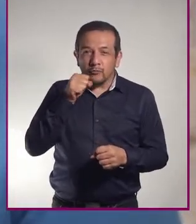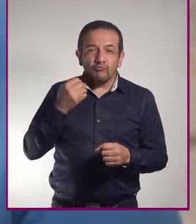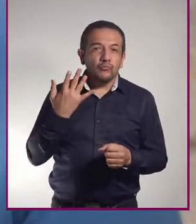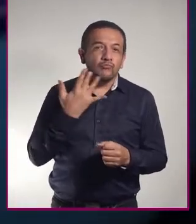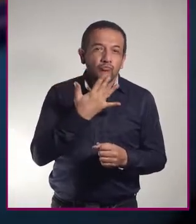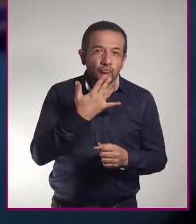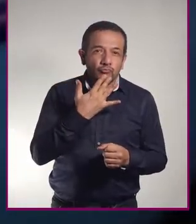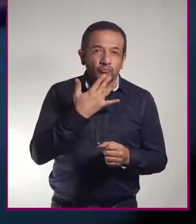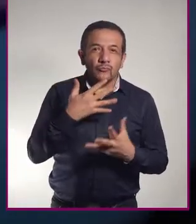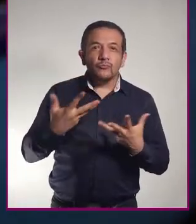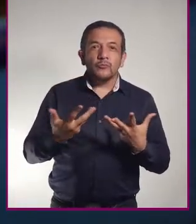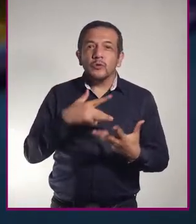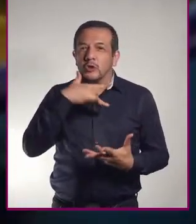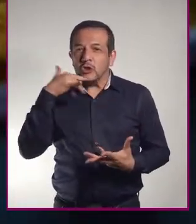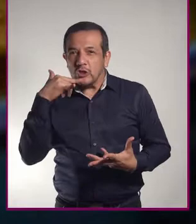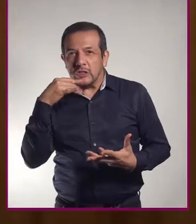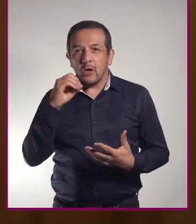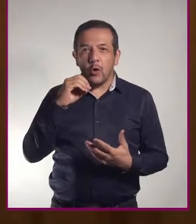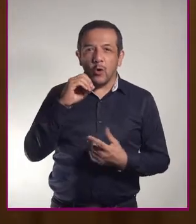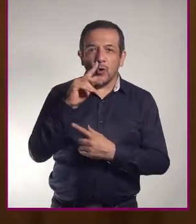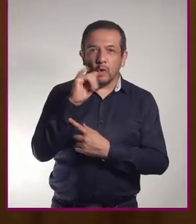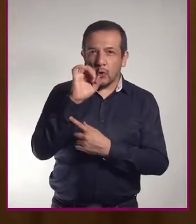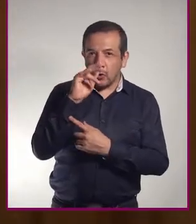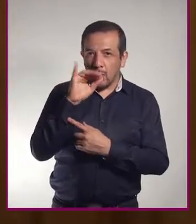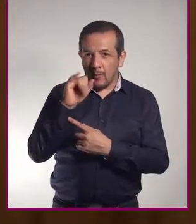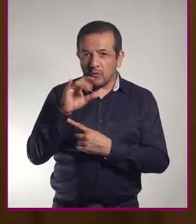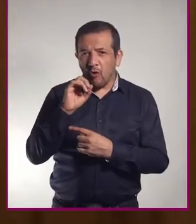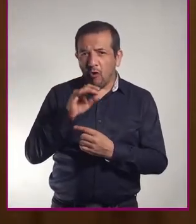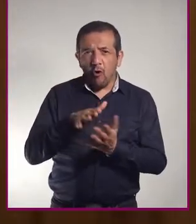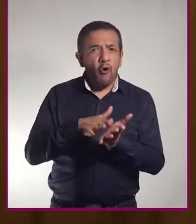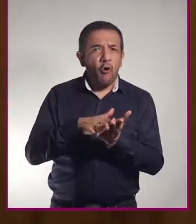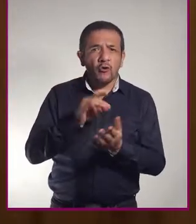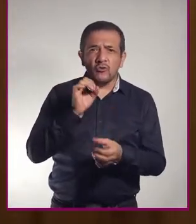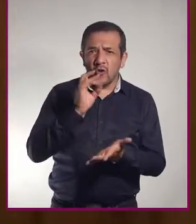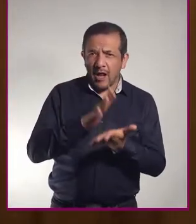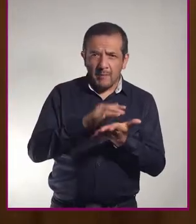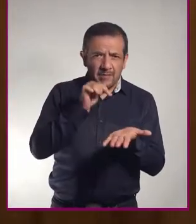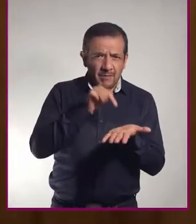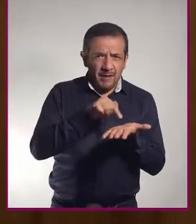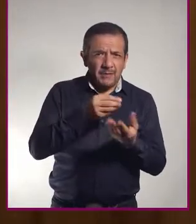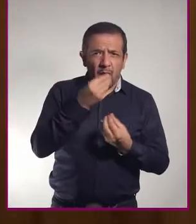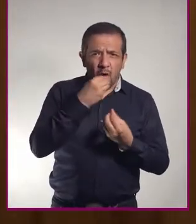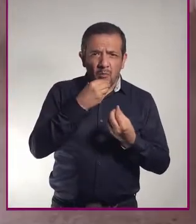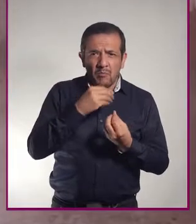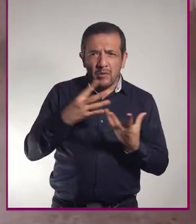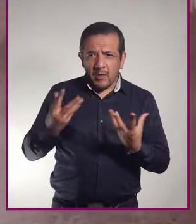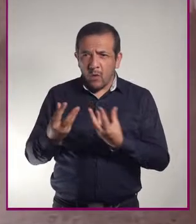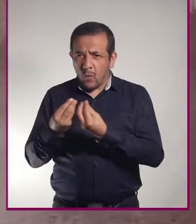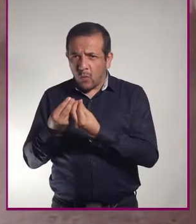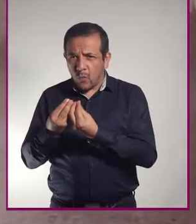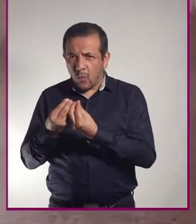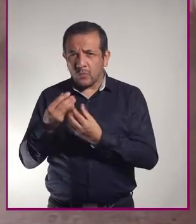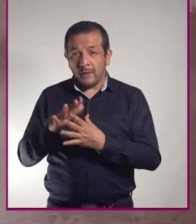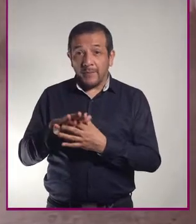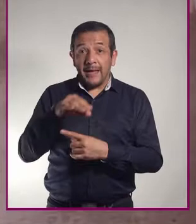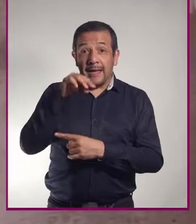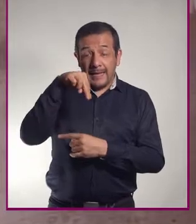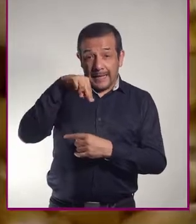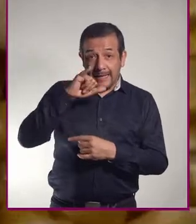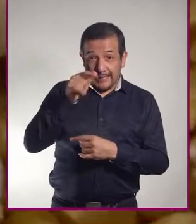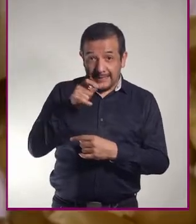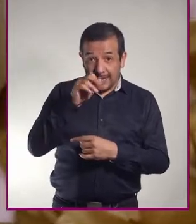tacos, chilaquiles, totopos o simplemente como acompañamiento de un platillo. Nixtamalizar el